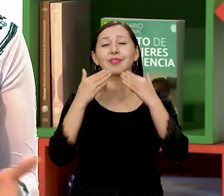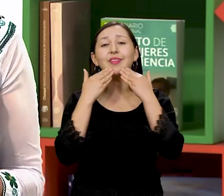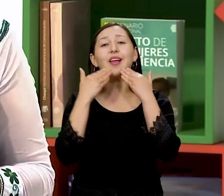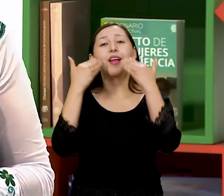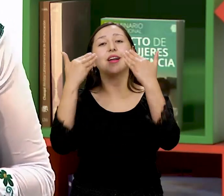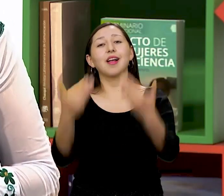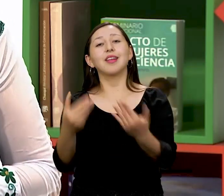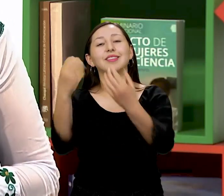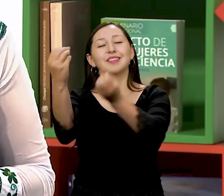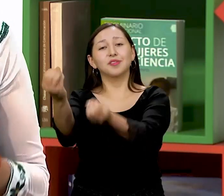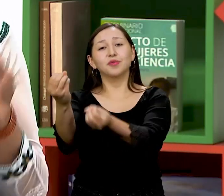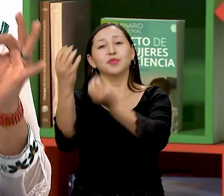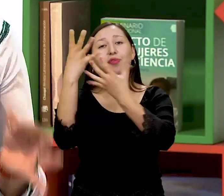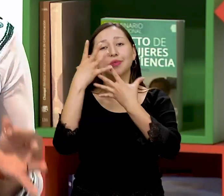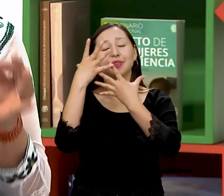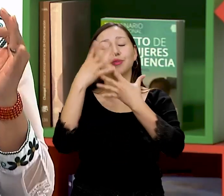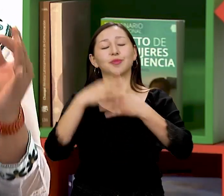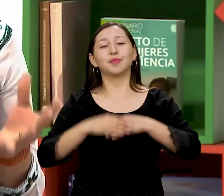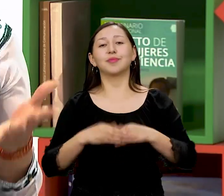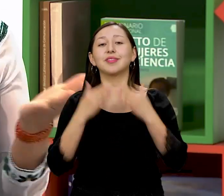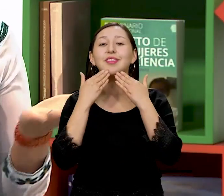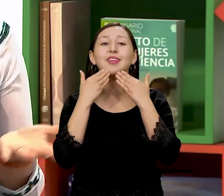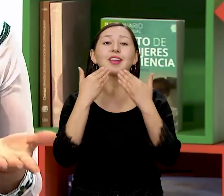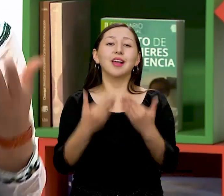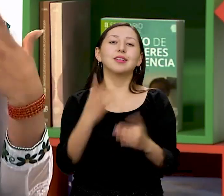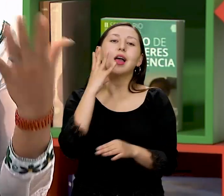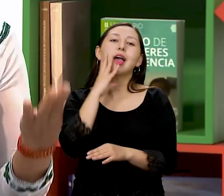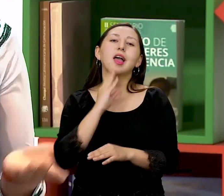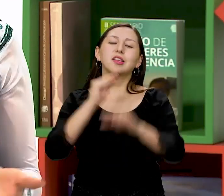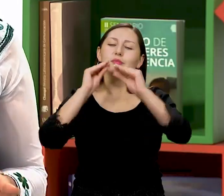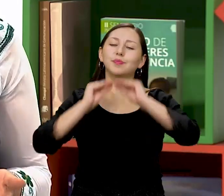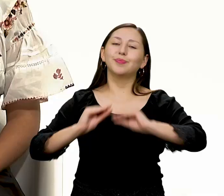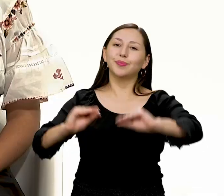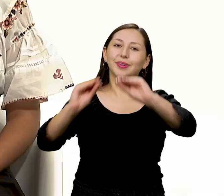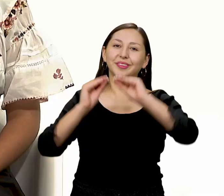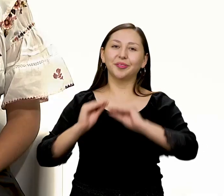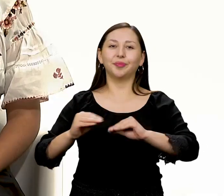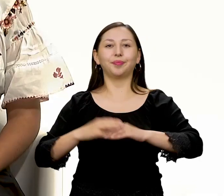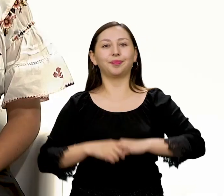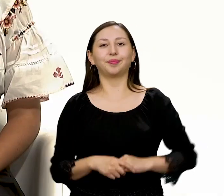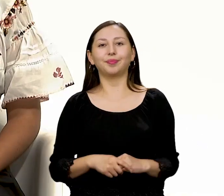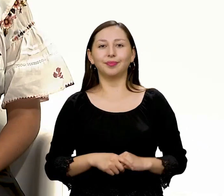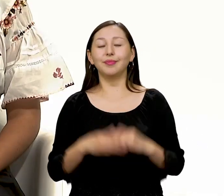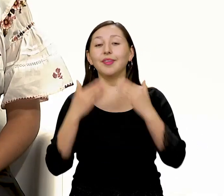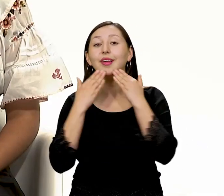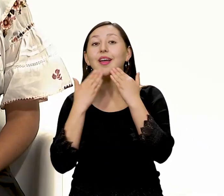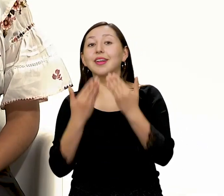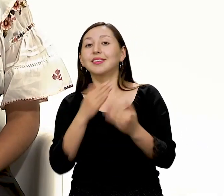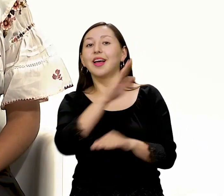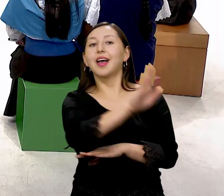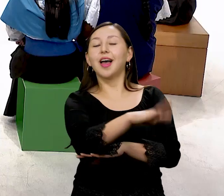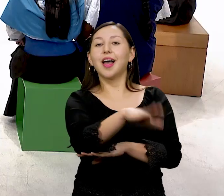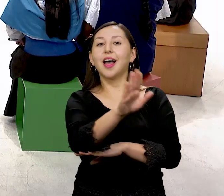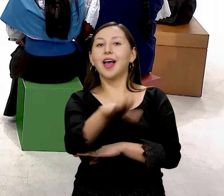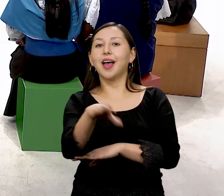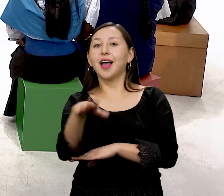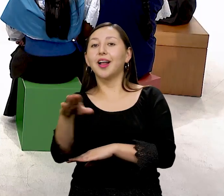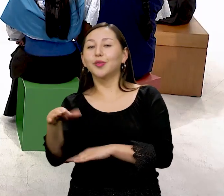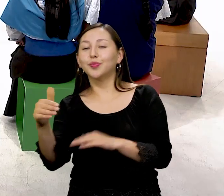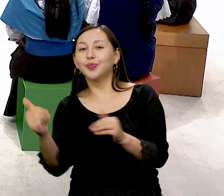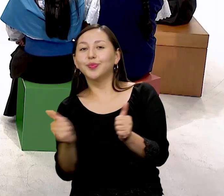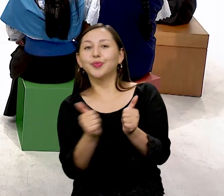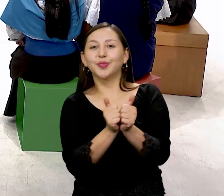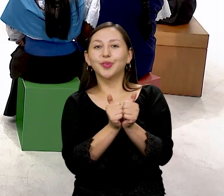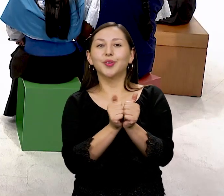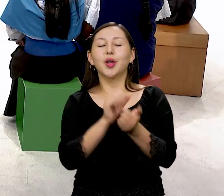Muchísimas gracias, Janet, por permitirnos conocerte y conocer tu experiencia. también a las chicas, a las estudiantes que hoy